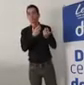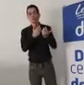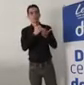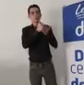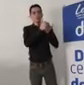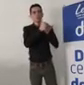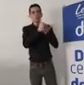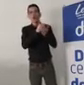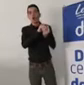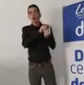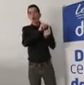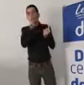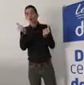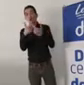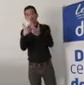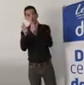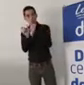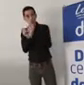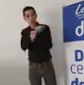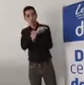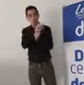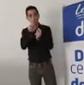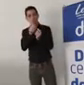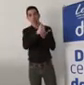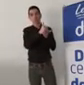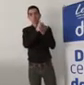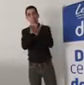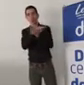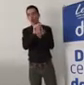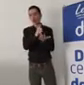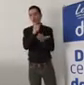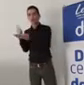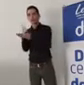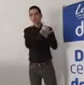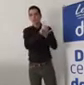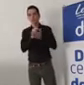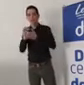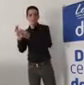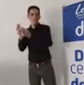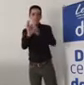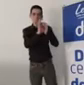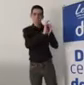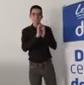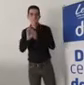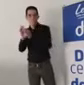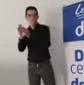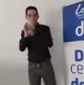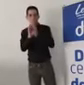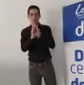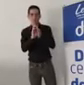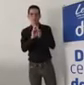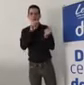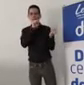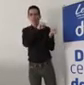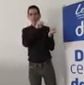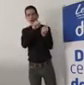los propósitos que tiene el objetivo número 5, el objetivo número 1, el objetivo que tiene que ver con temas de género. Entonces siempre